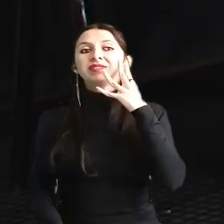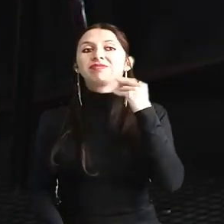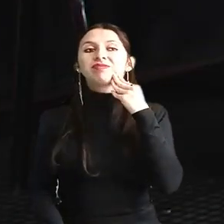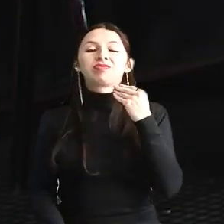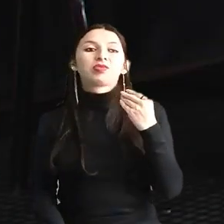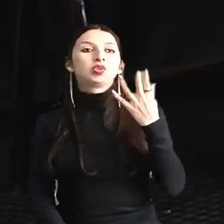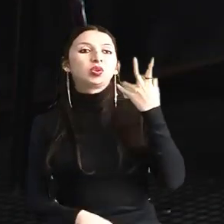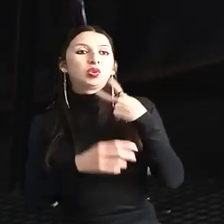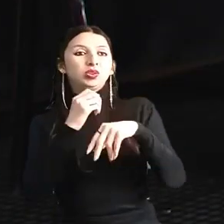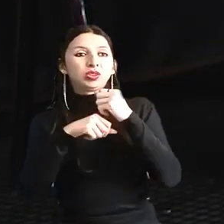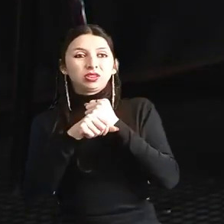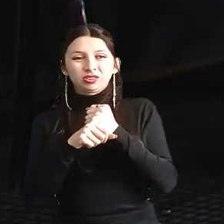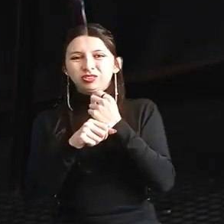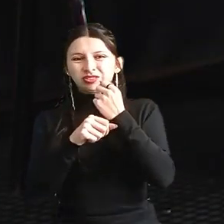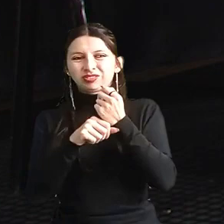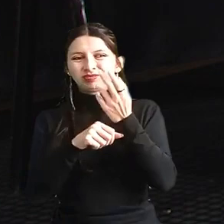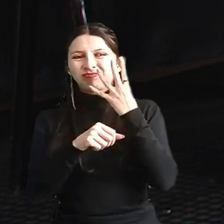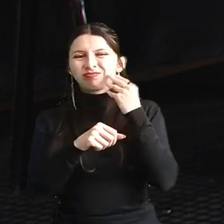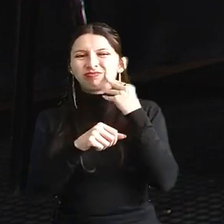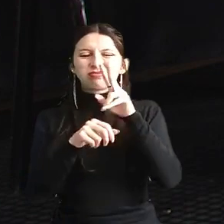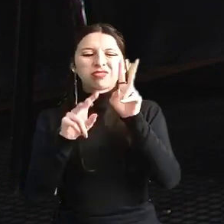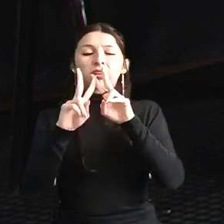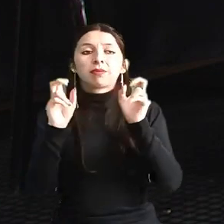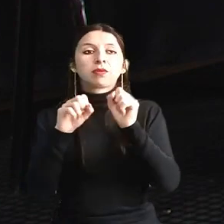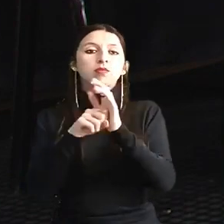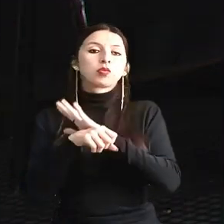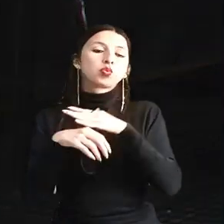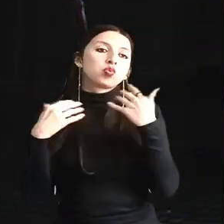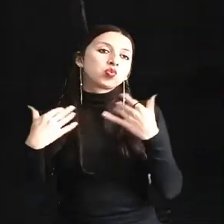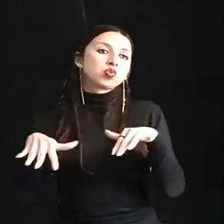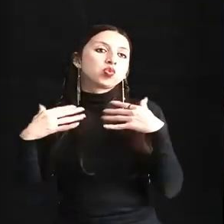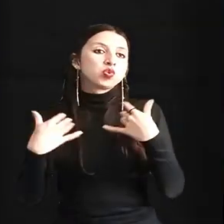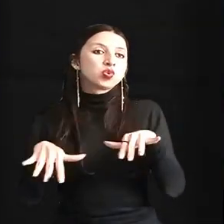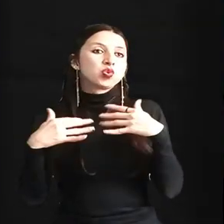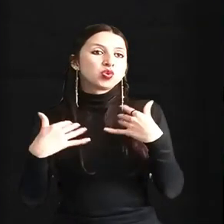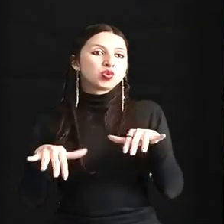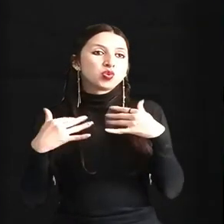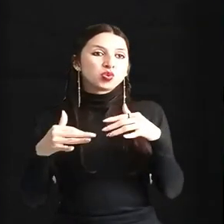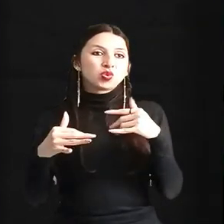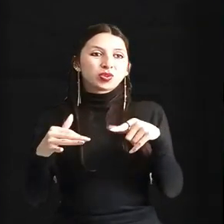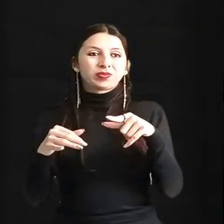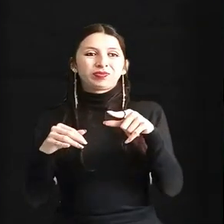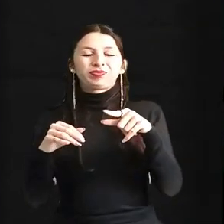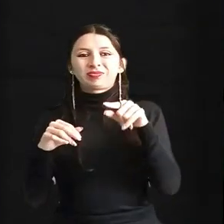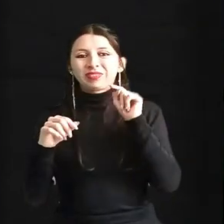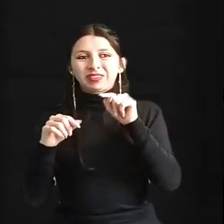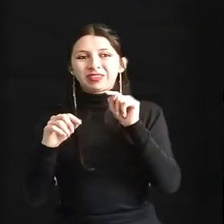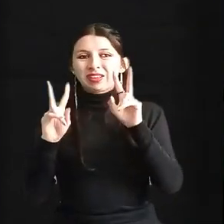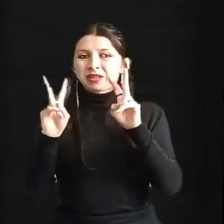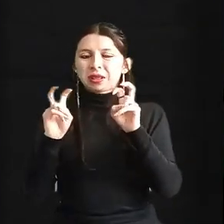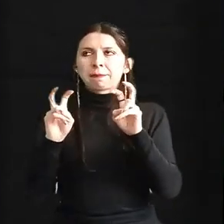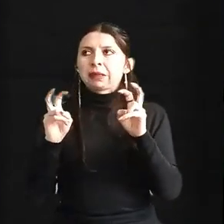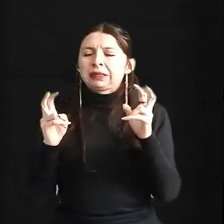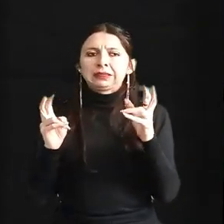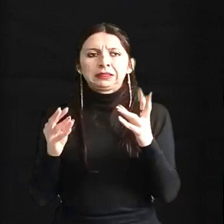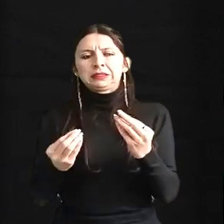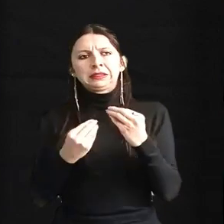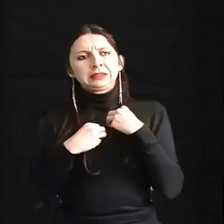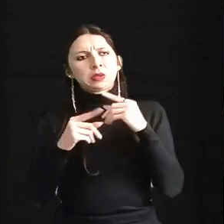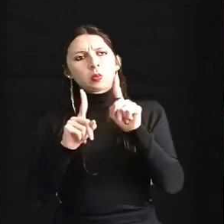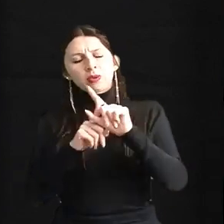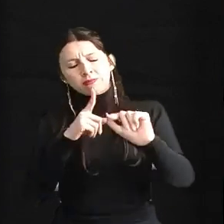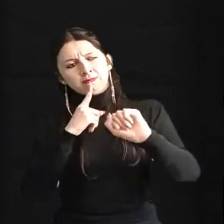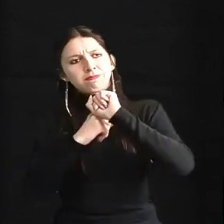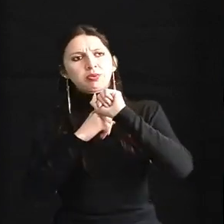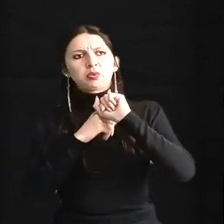hace dos años con este con la pandemia con este nuevo virus nos enfrentamos a muchísima